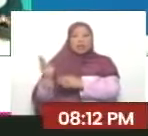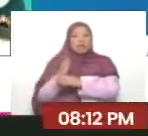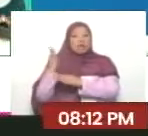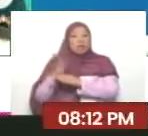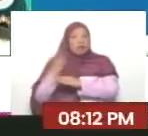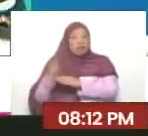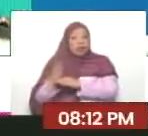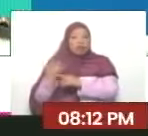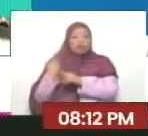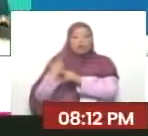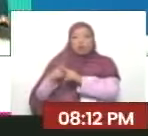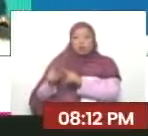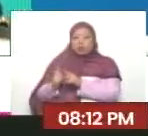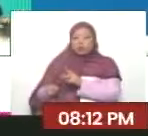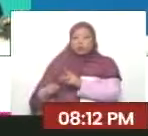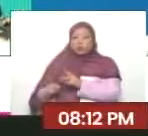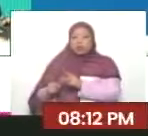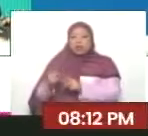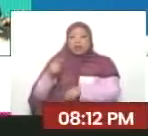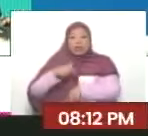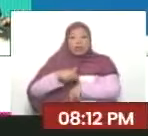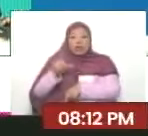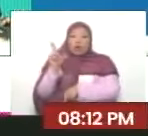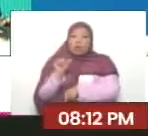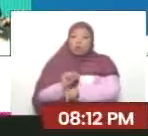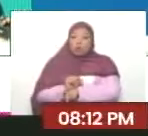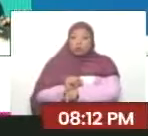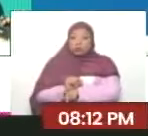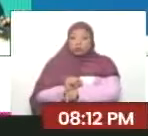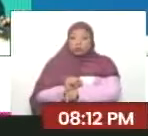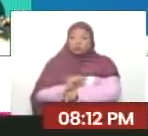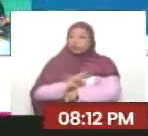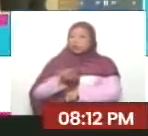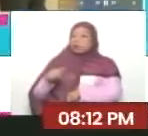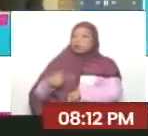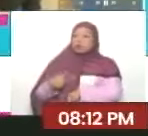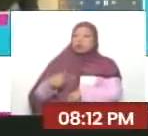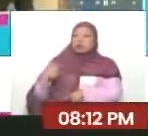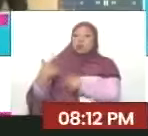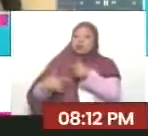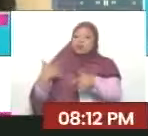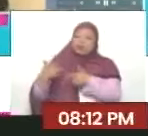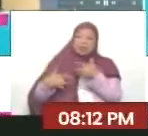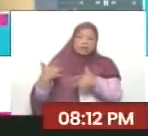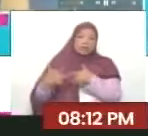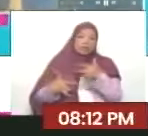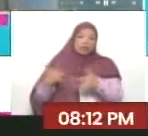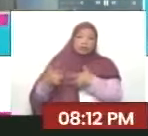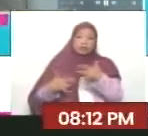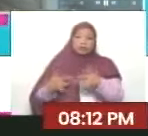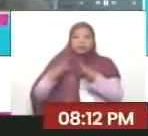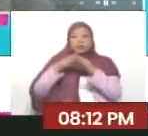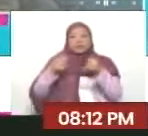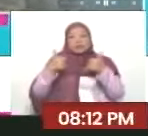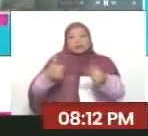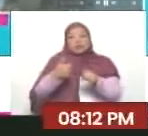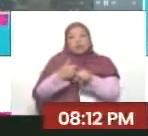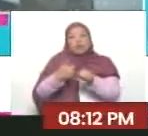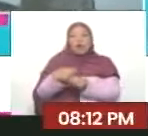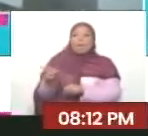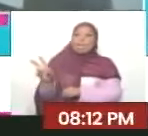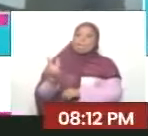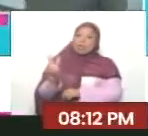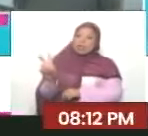Bueno, no alcanzó el tiempo, pues, para nosotros rendirlo al máximo y dejar bien parado